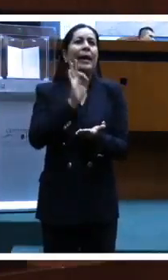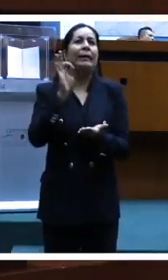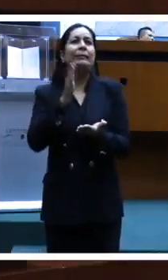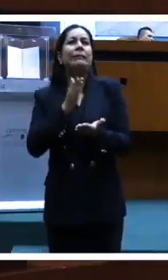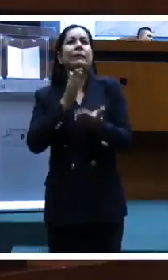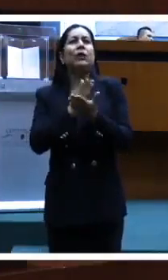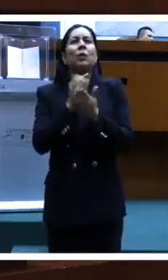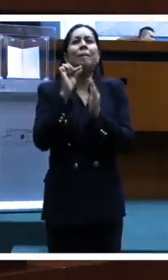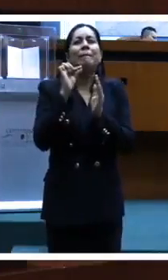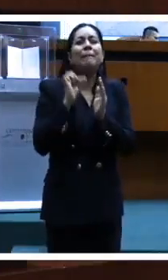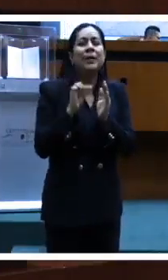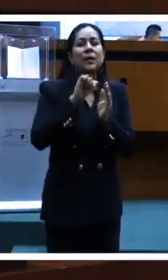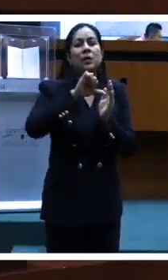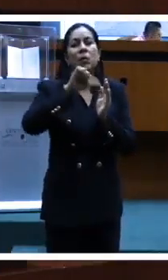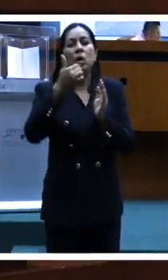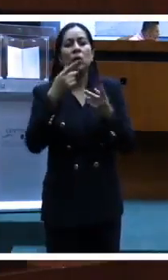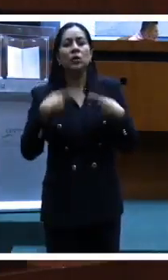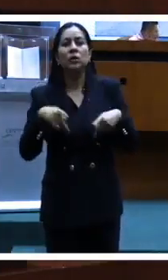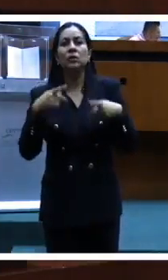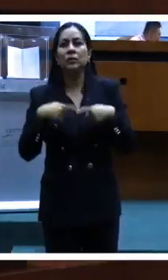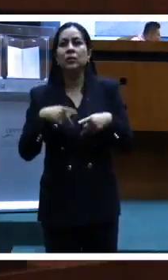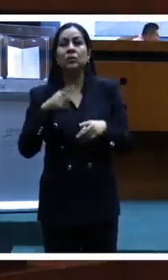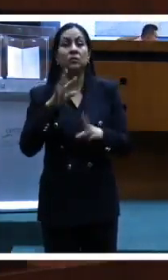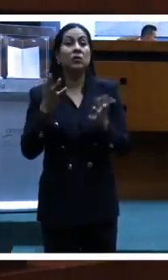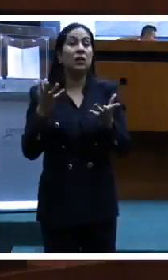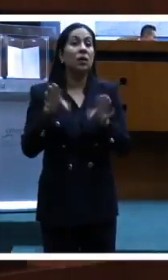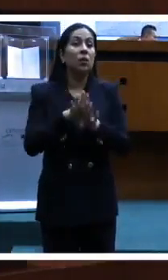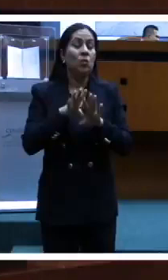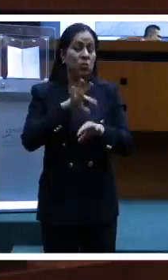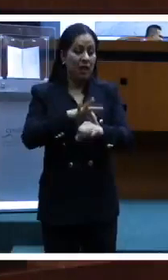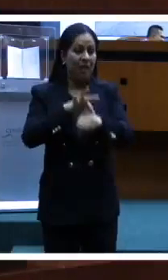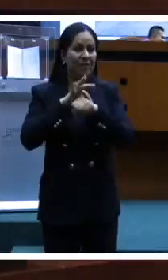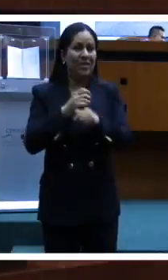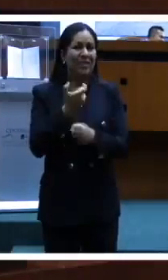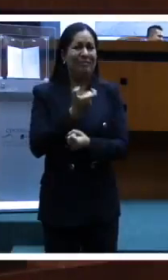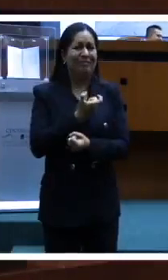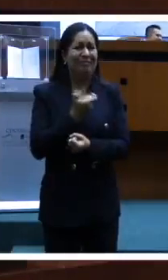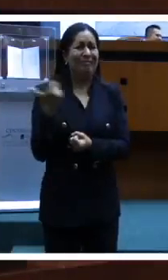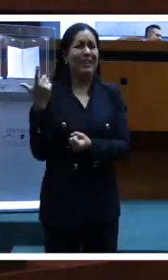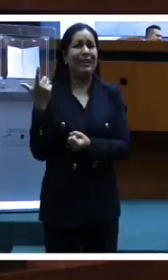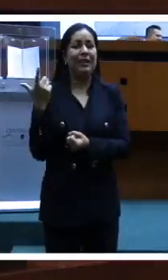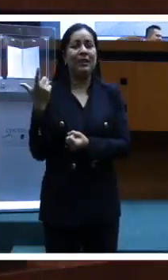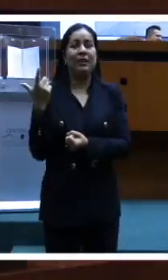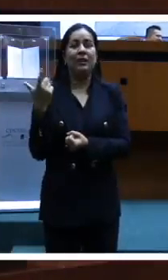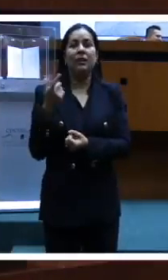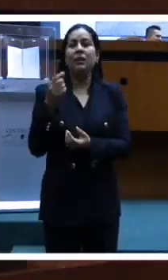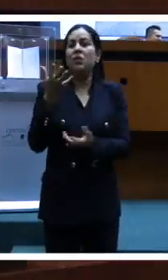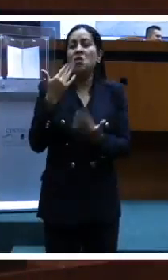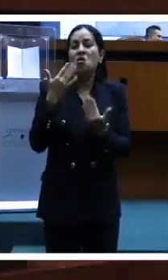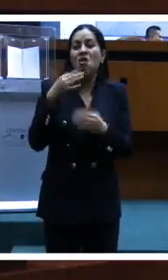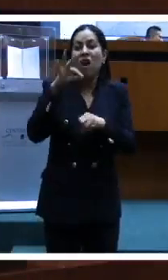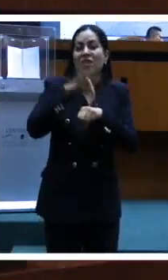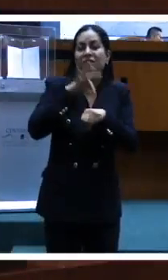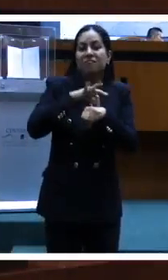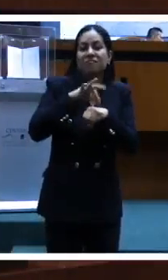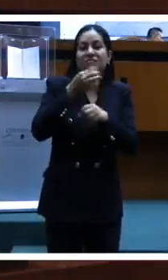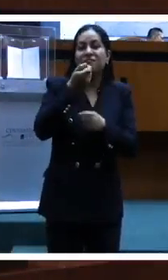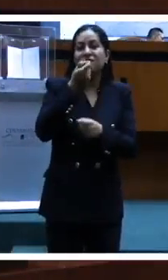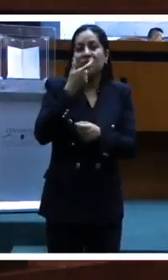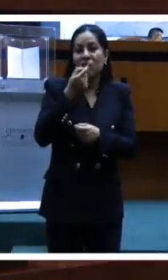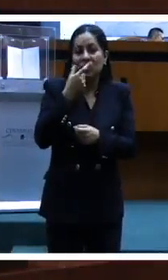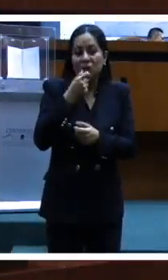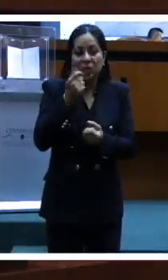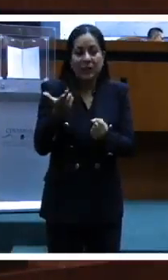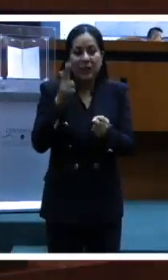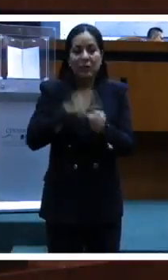lo mínimo a otras personas resulta una vida muy costosa. No te surten medicamento en los hospitales y se